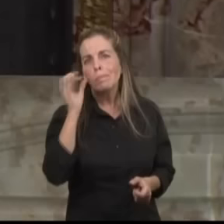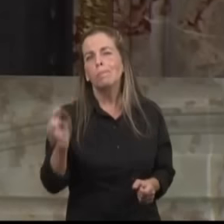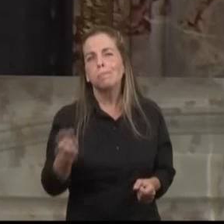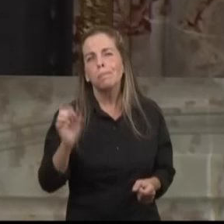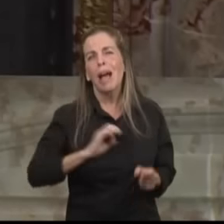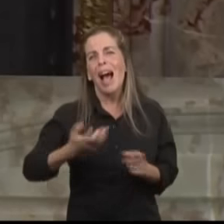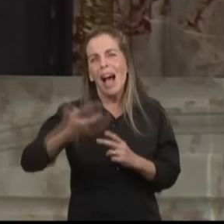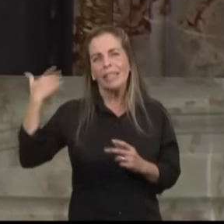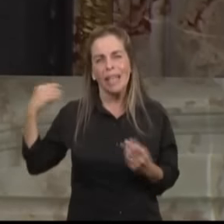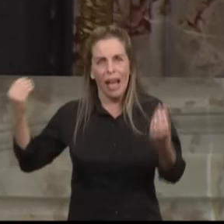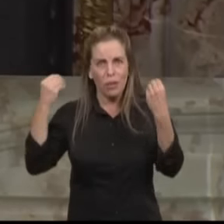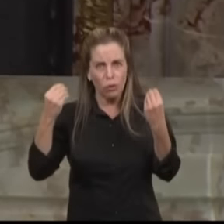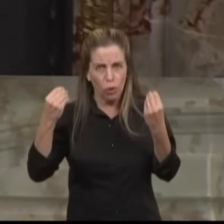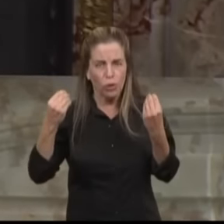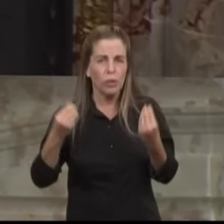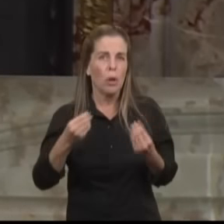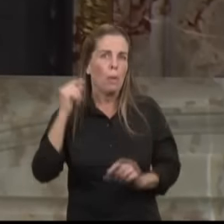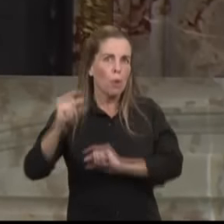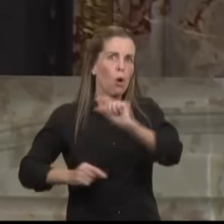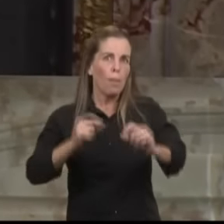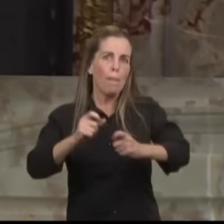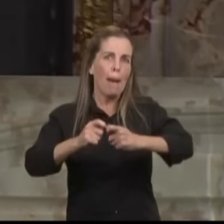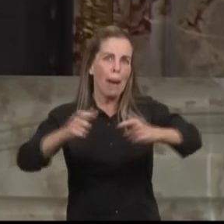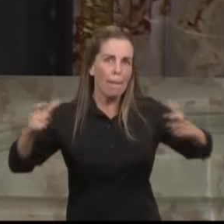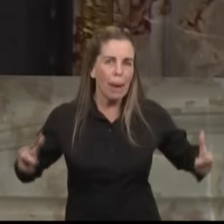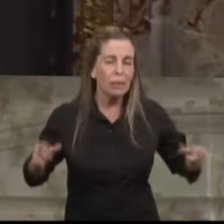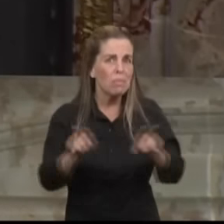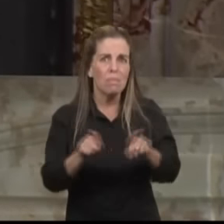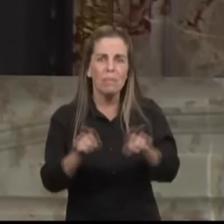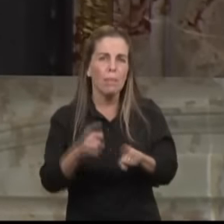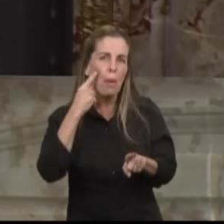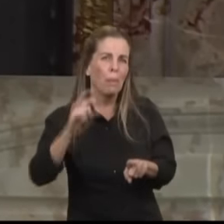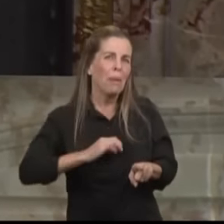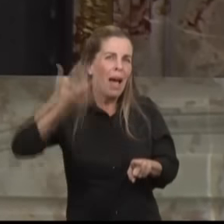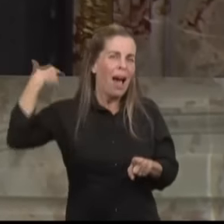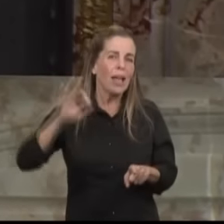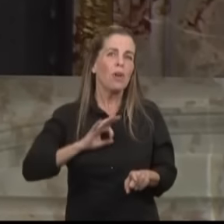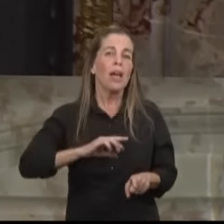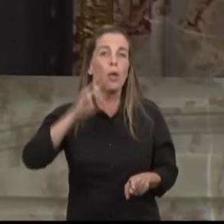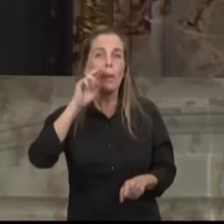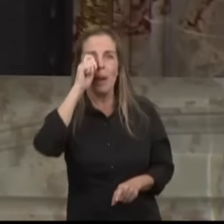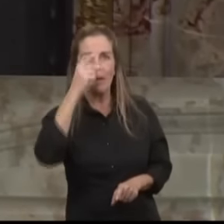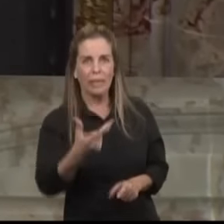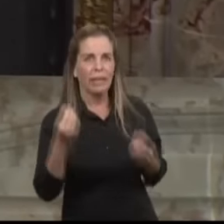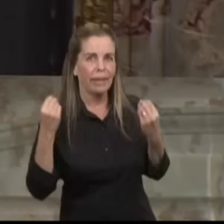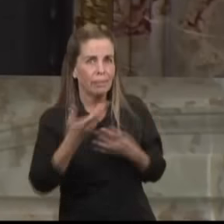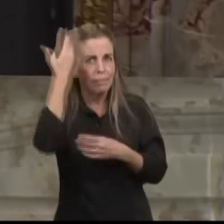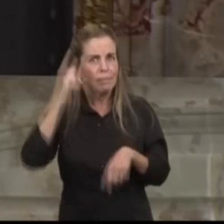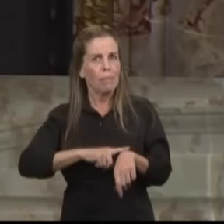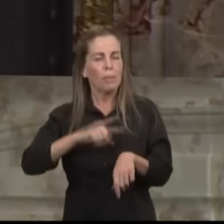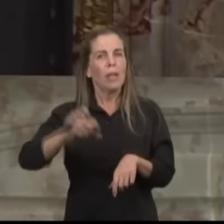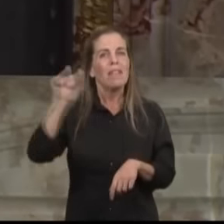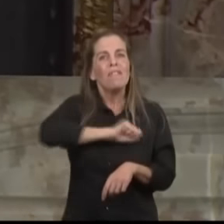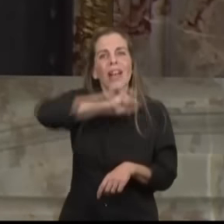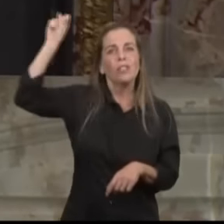años. Se formaría un efecto de bola de nieve semejante a lo que vivimos a lo largo del 2023, cuando la inflación llegó al ritmo